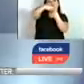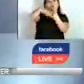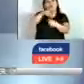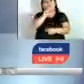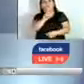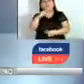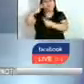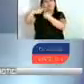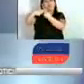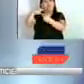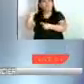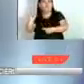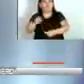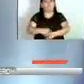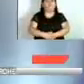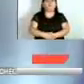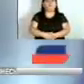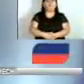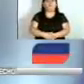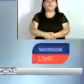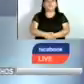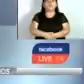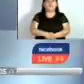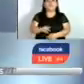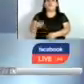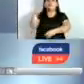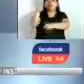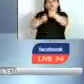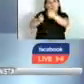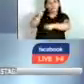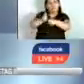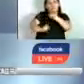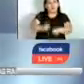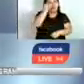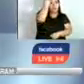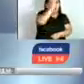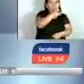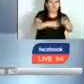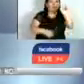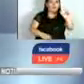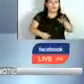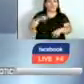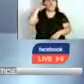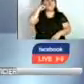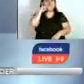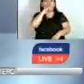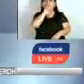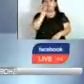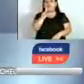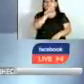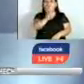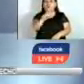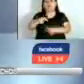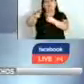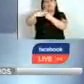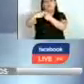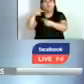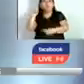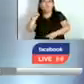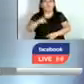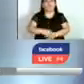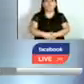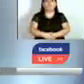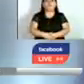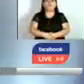1 y Arena con 1. En Usulután, Nuevas Ideas con 3, FMLN 1 y Arena con 1.